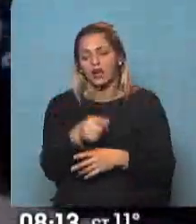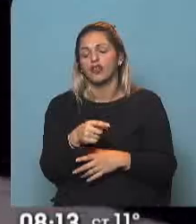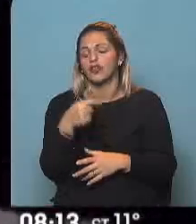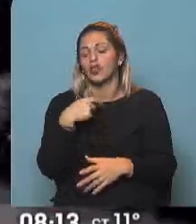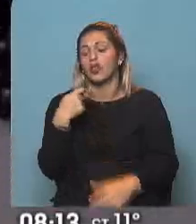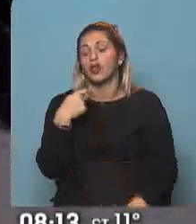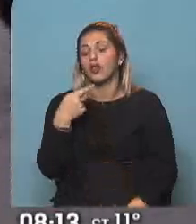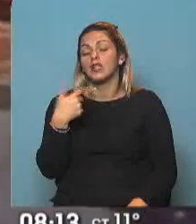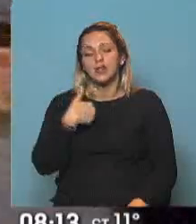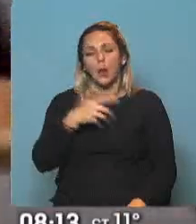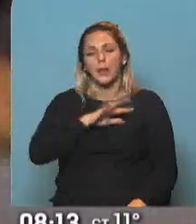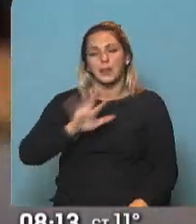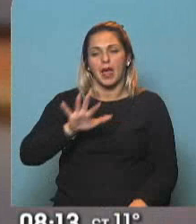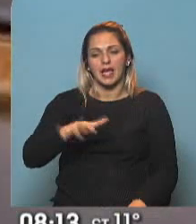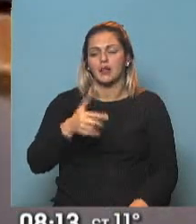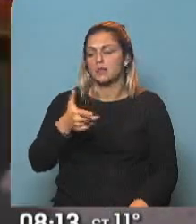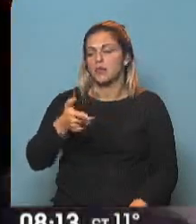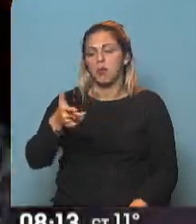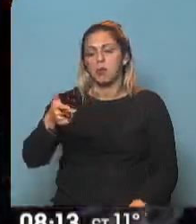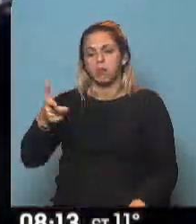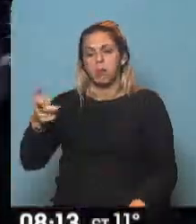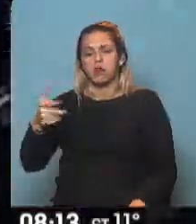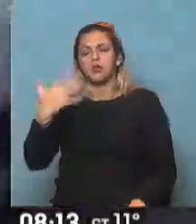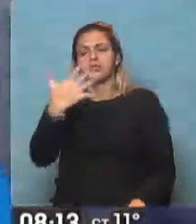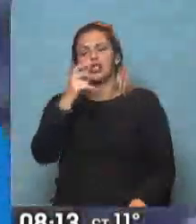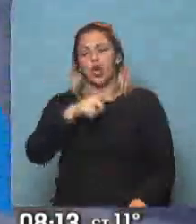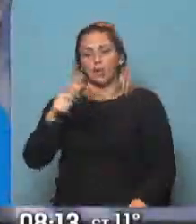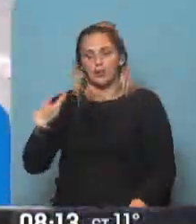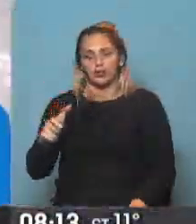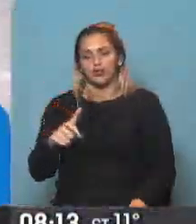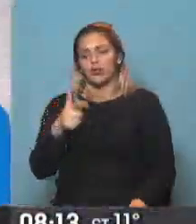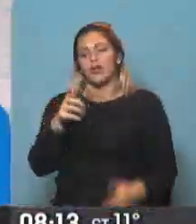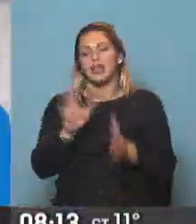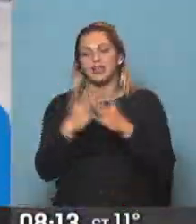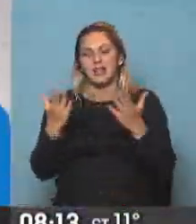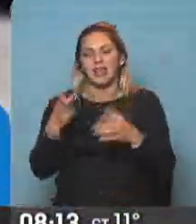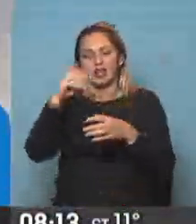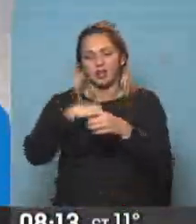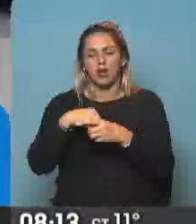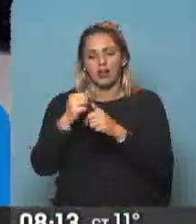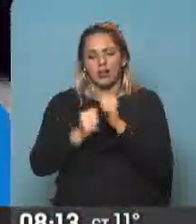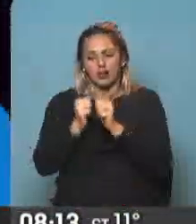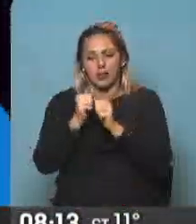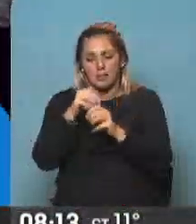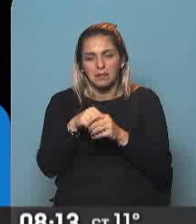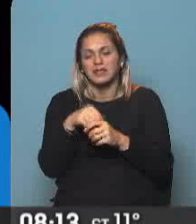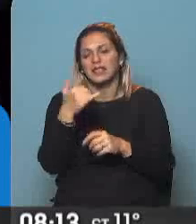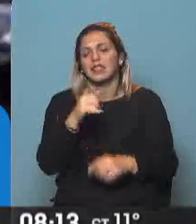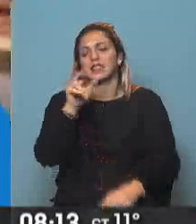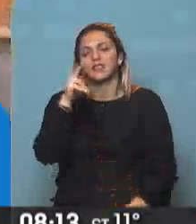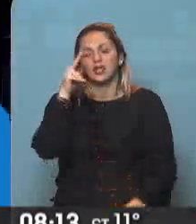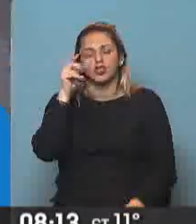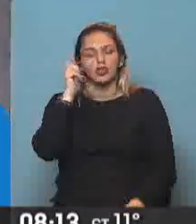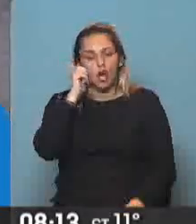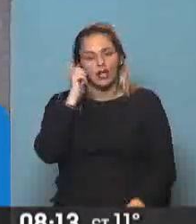a 5 personas en esta redacción del Capital Gazette. 38 años, el